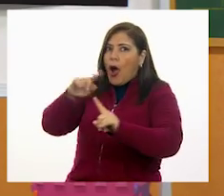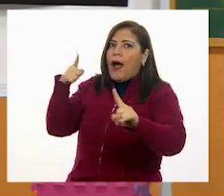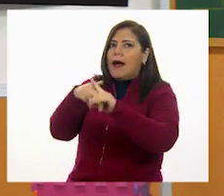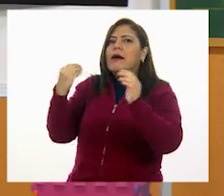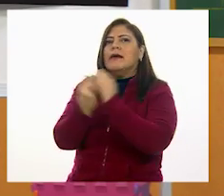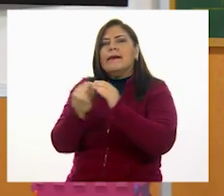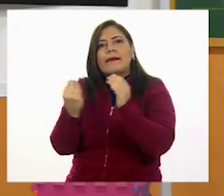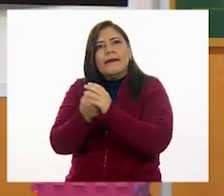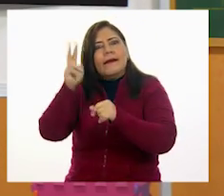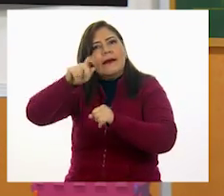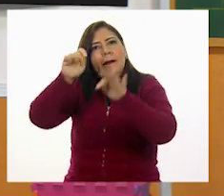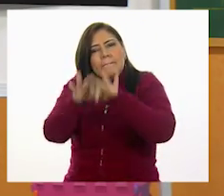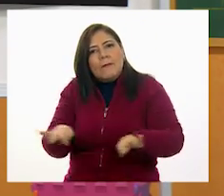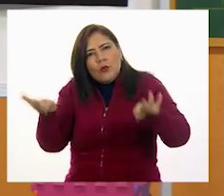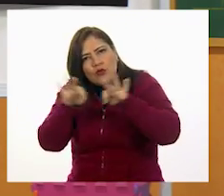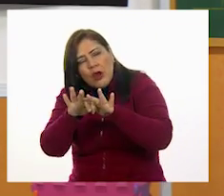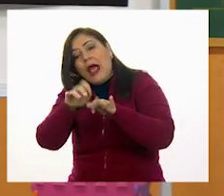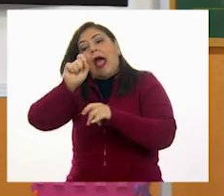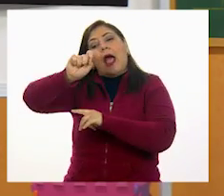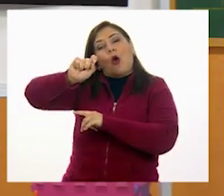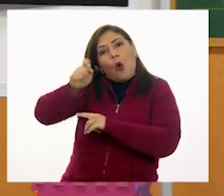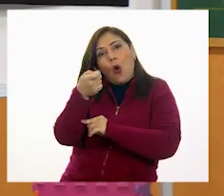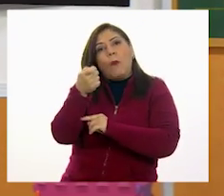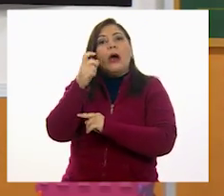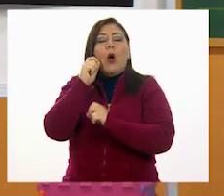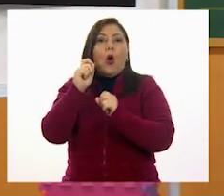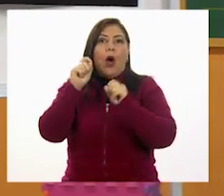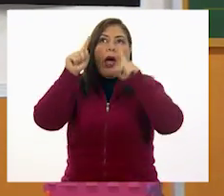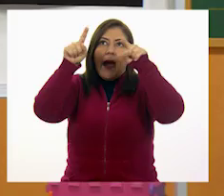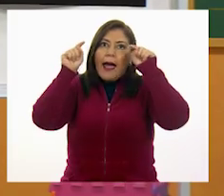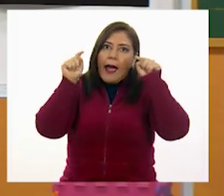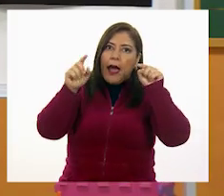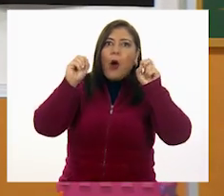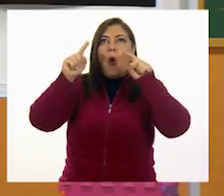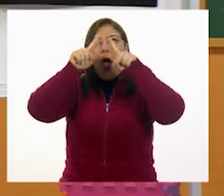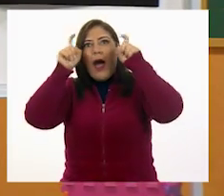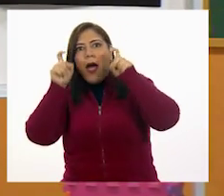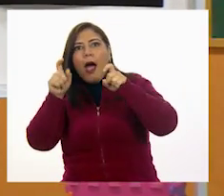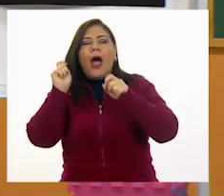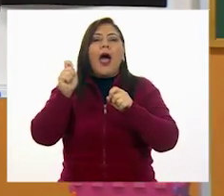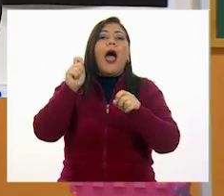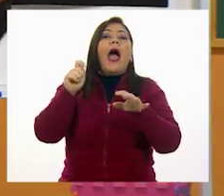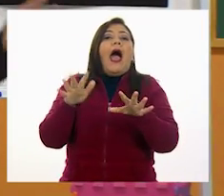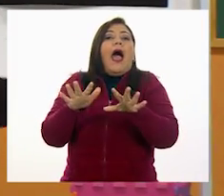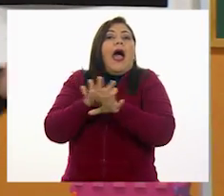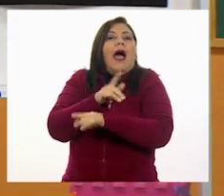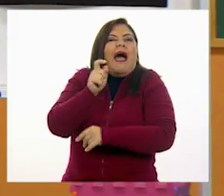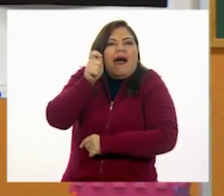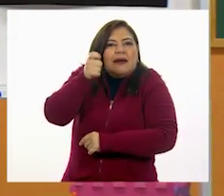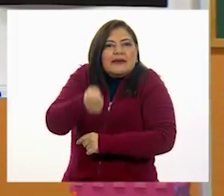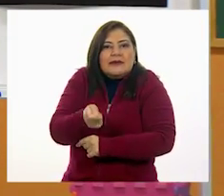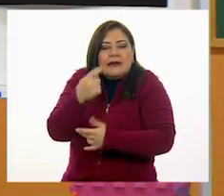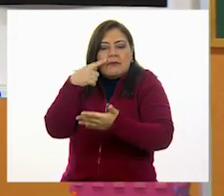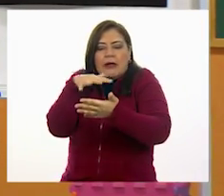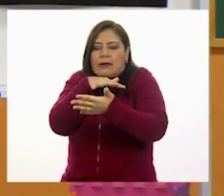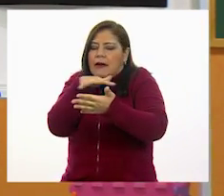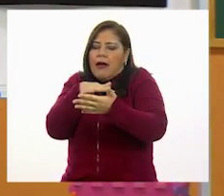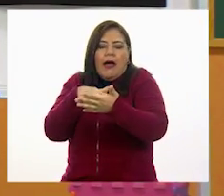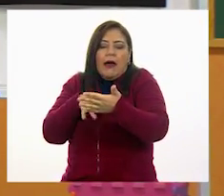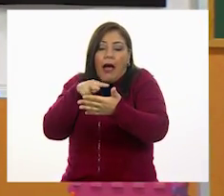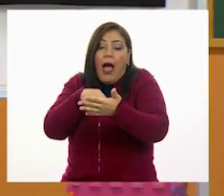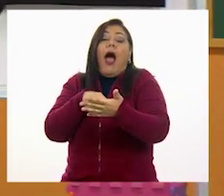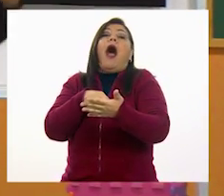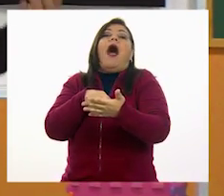La importancia de las comas y los signos de admiración, que son los que cambian el significado del texto. Es